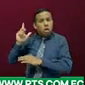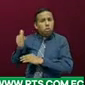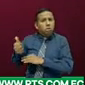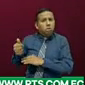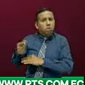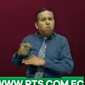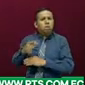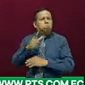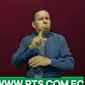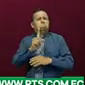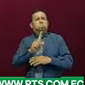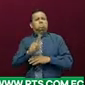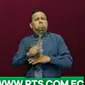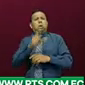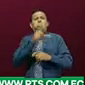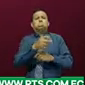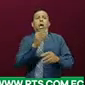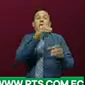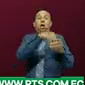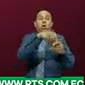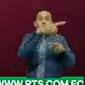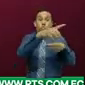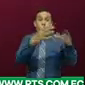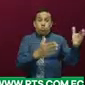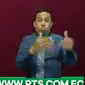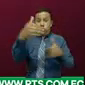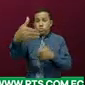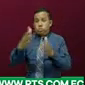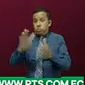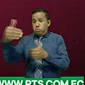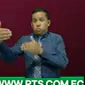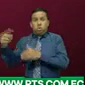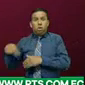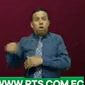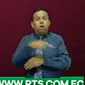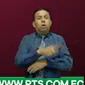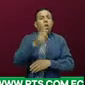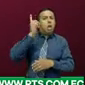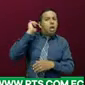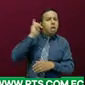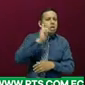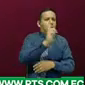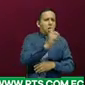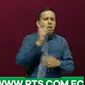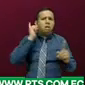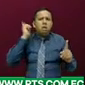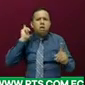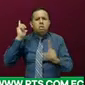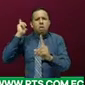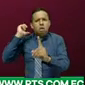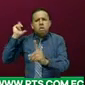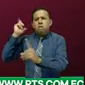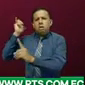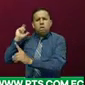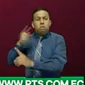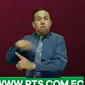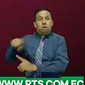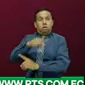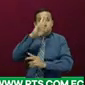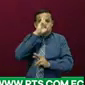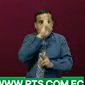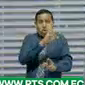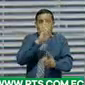los jefes, cada pabellón tiene su comandante. A quien todos tienen que hacerle caso y tienen que regirse a lo que el